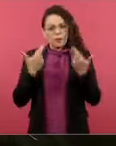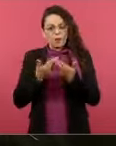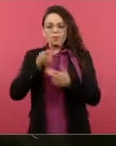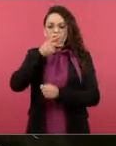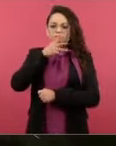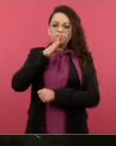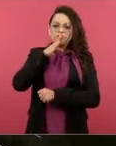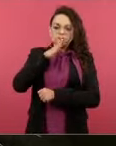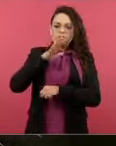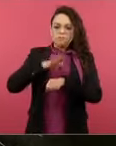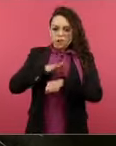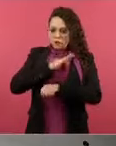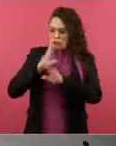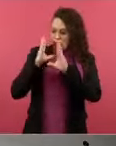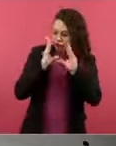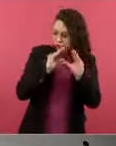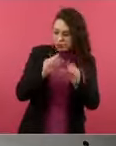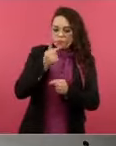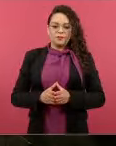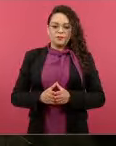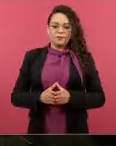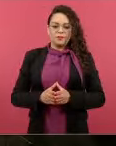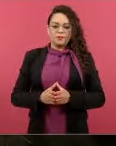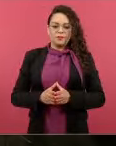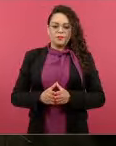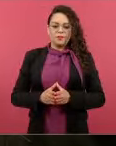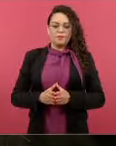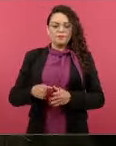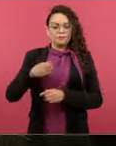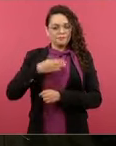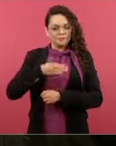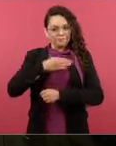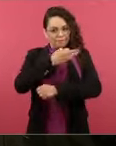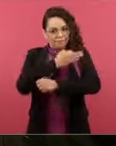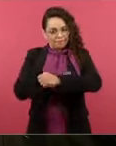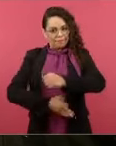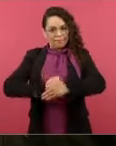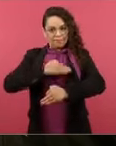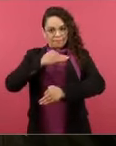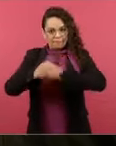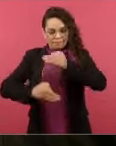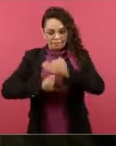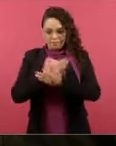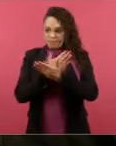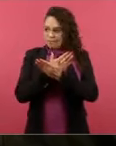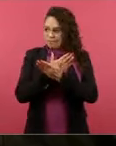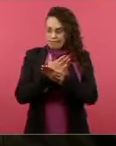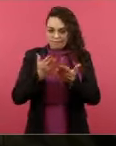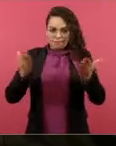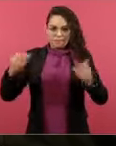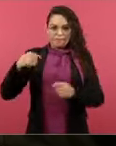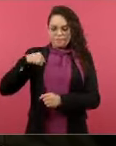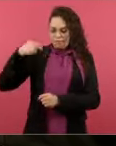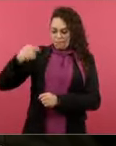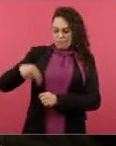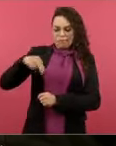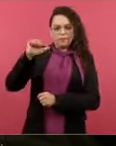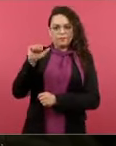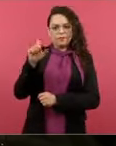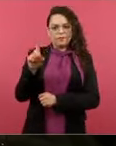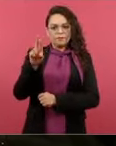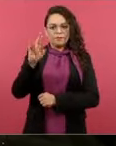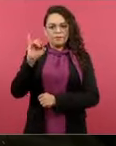maestra. Adriana Yolanda, por favor. Muy buenas tardes a todas y a todos. Soy Adriana,